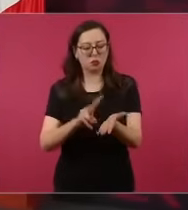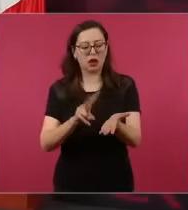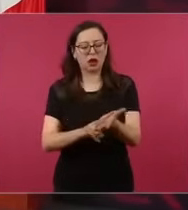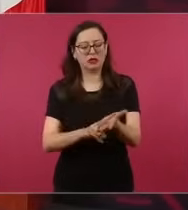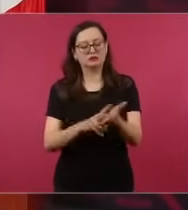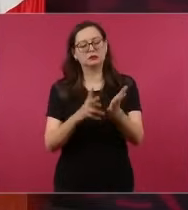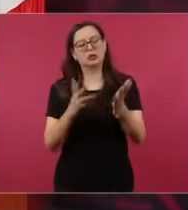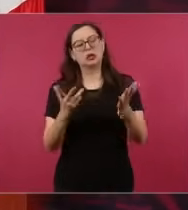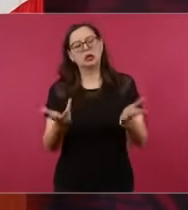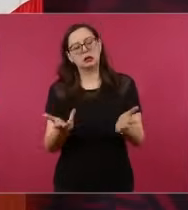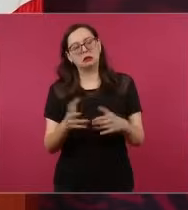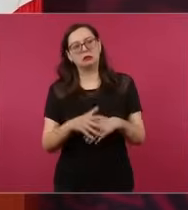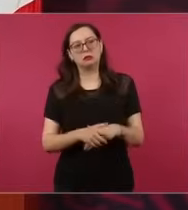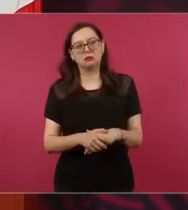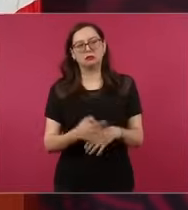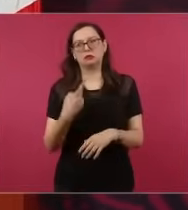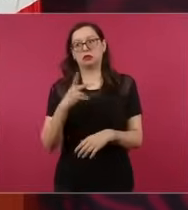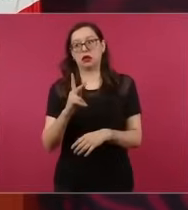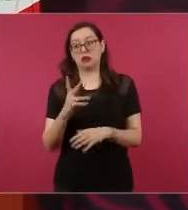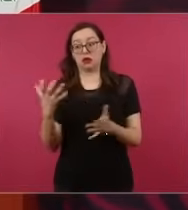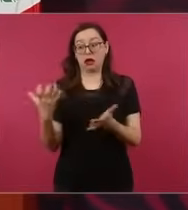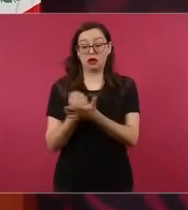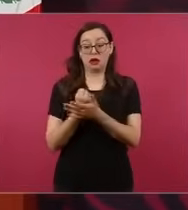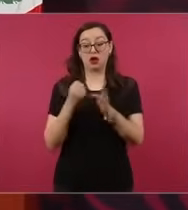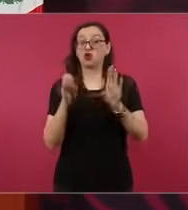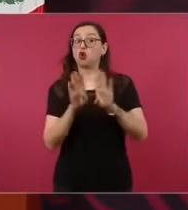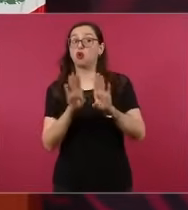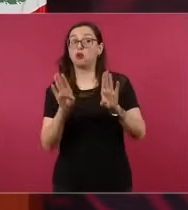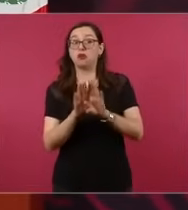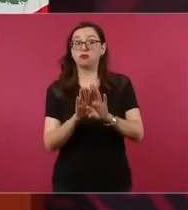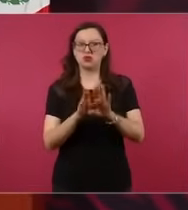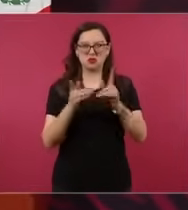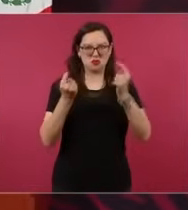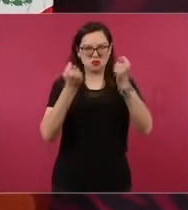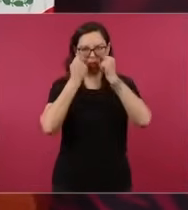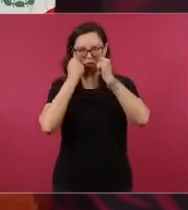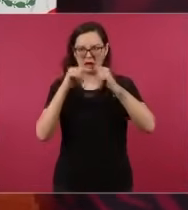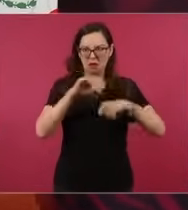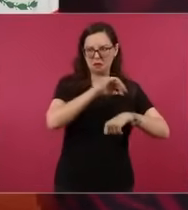de acuerdo de que el fin justifique los medios.